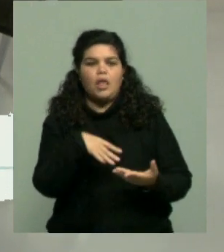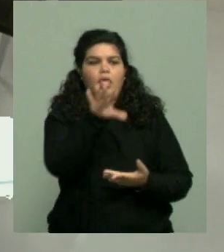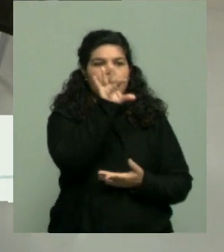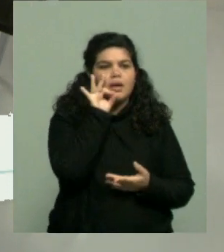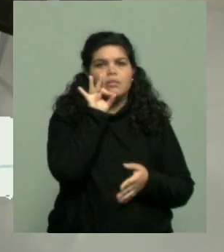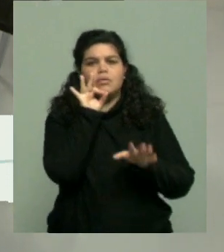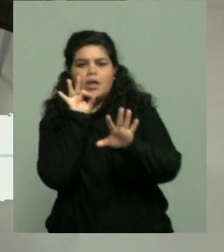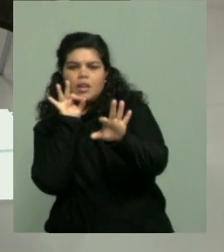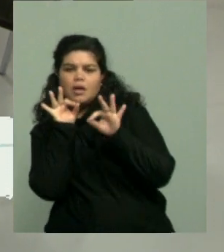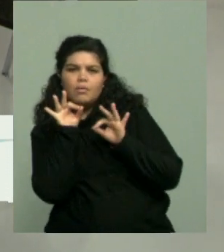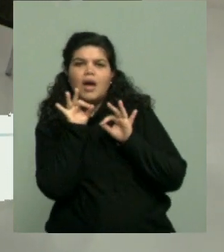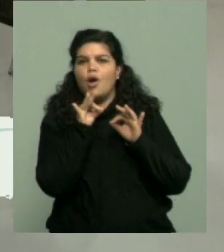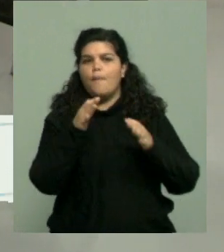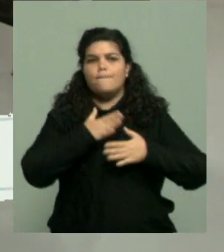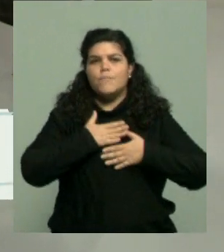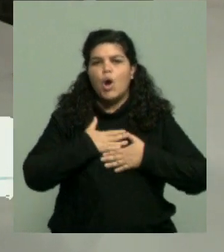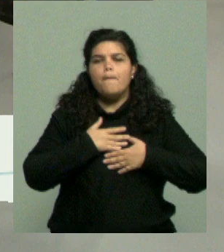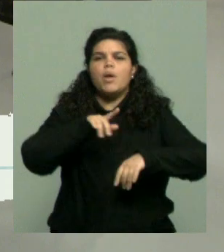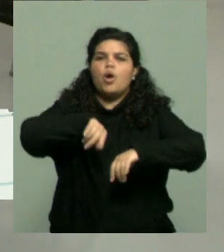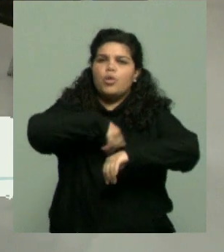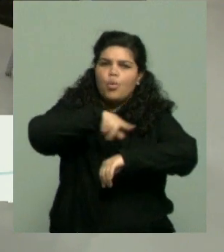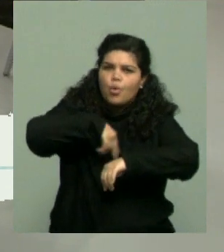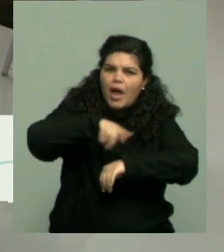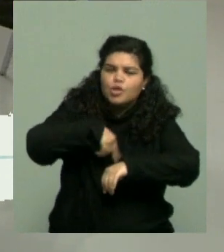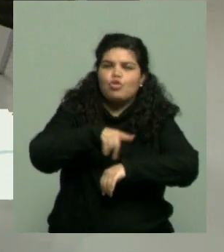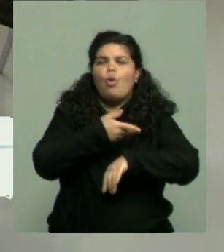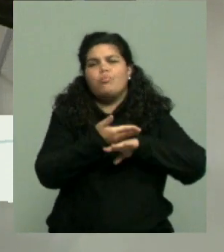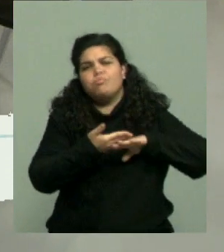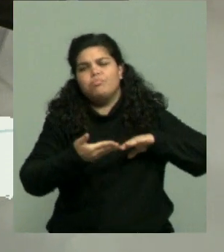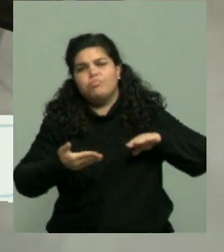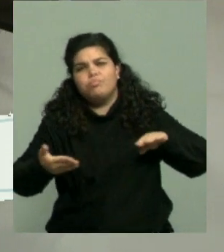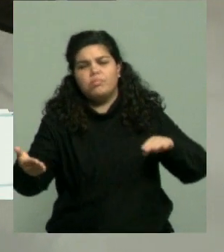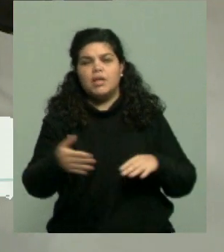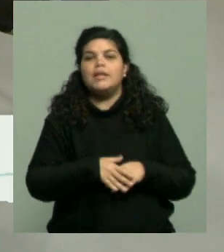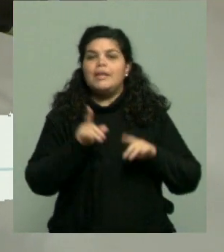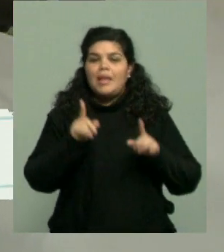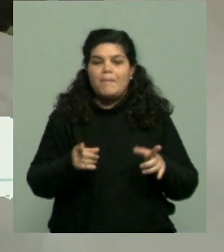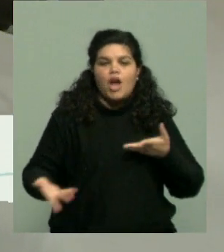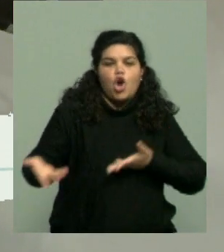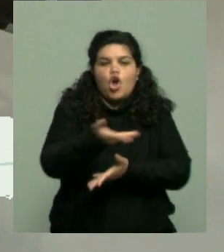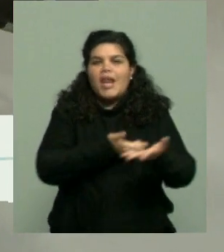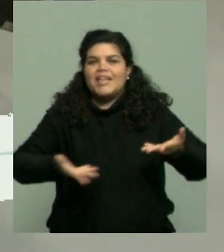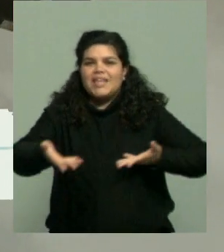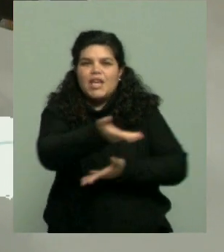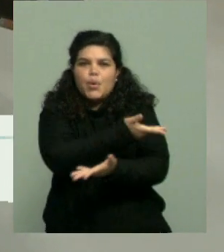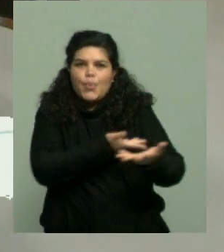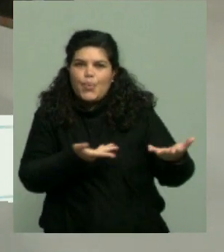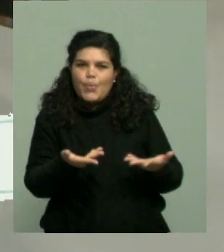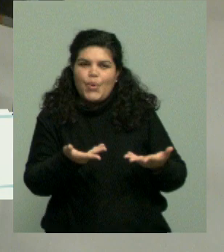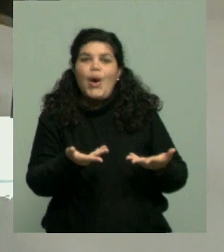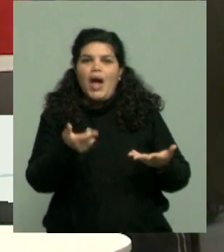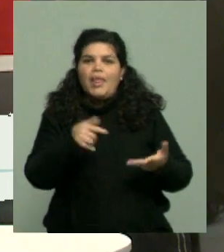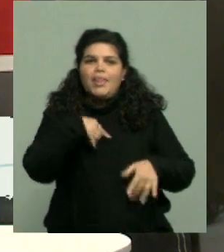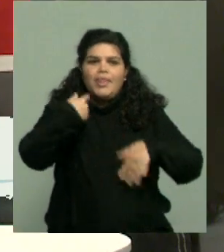larga duración, que claro, tienen procesos de composición muy lentos, son colectivos, pero bueno, por eso es que logramos también el resultado